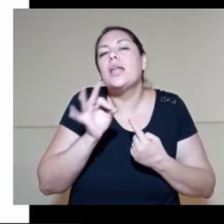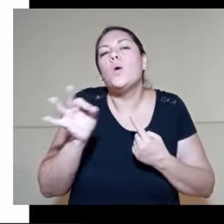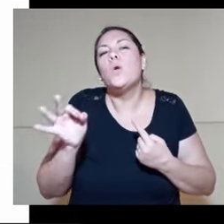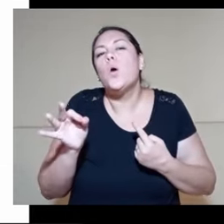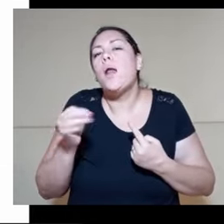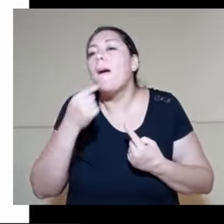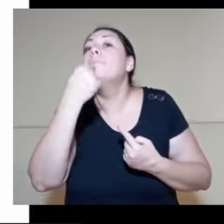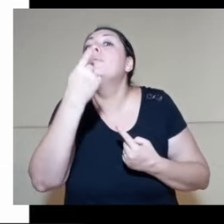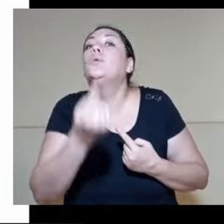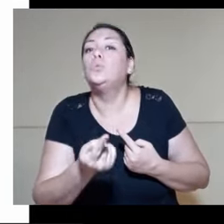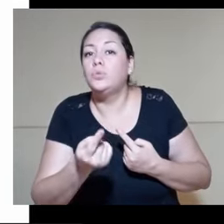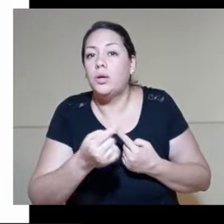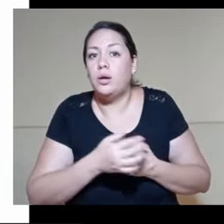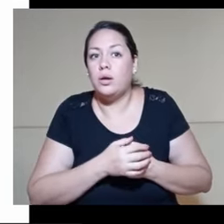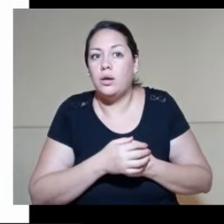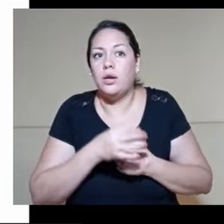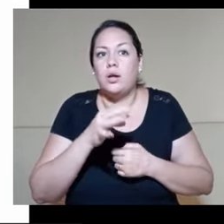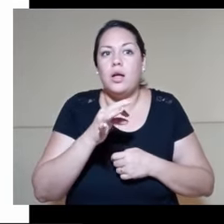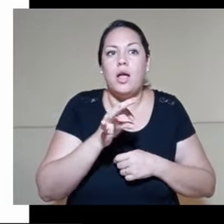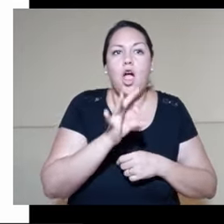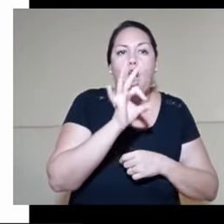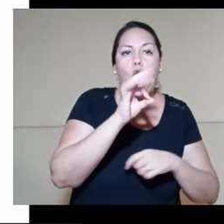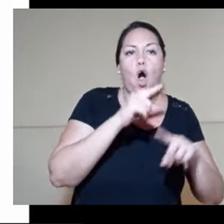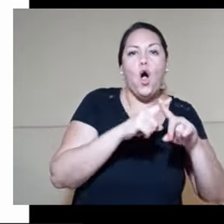una neurona?